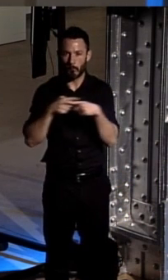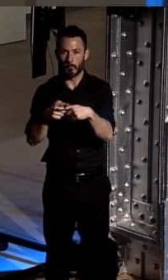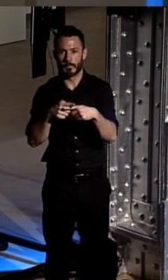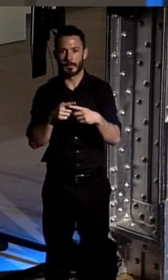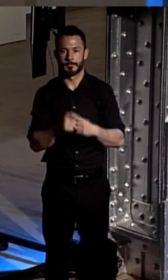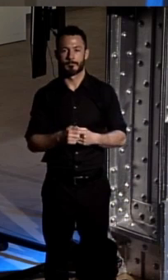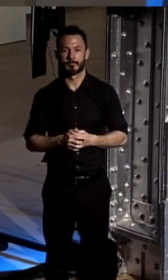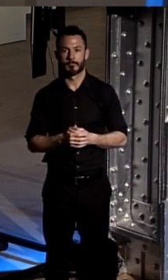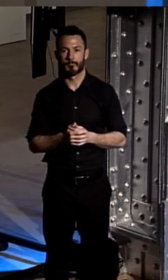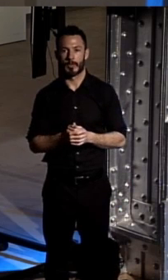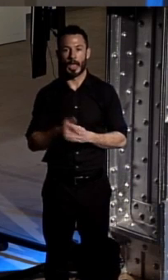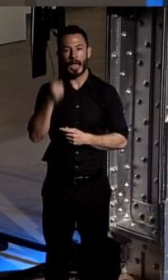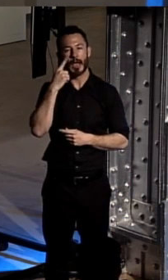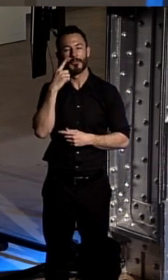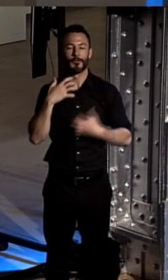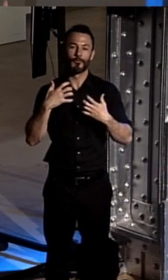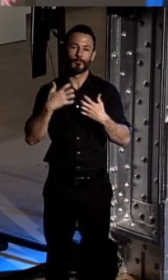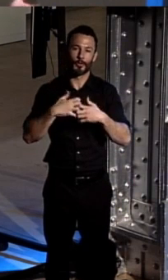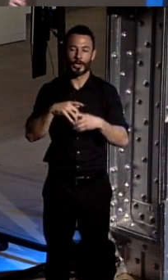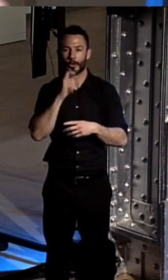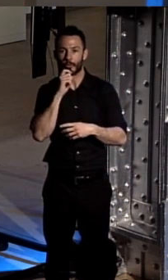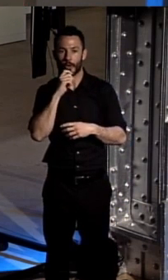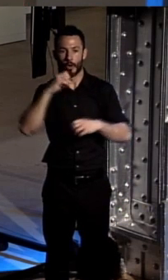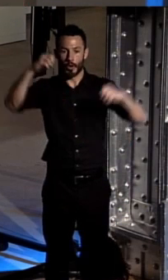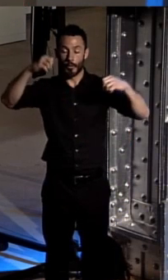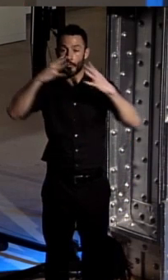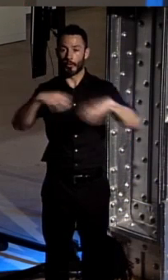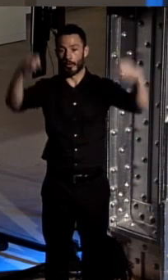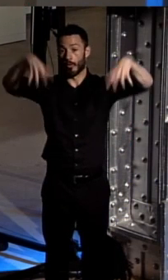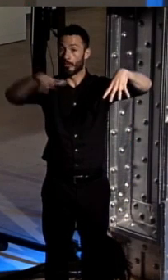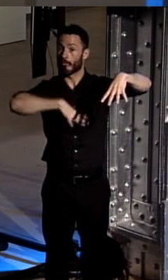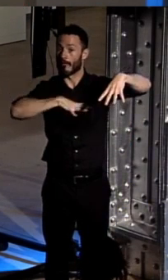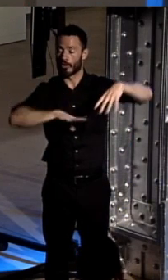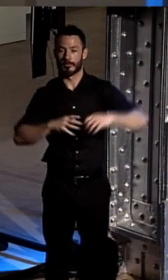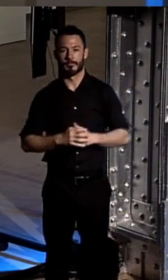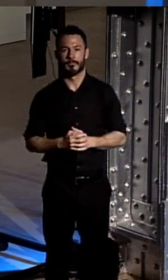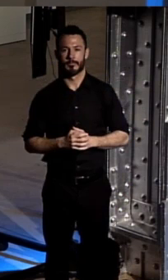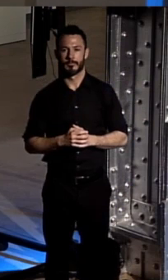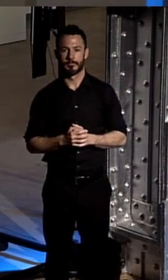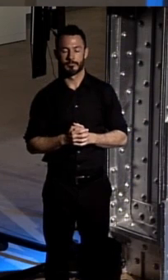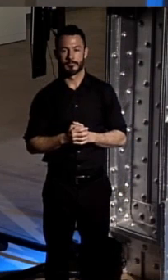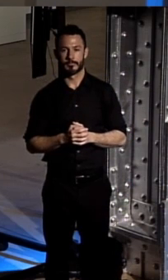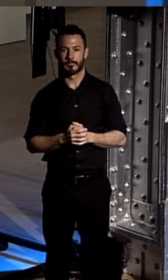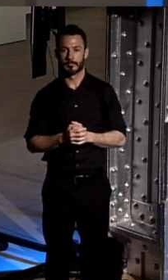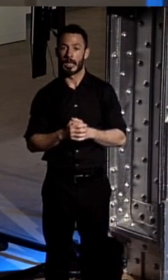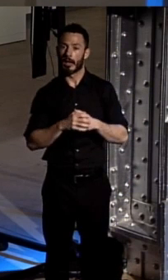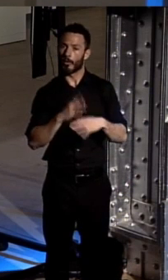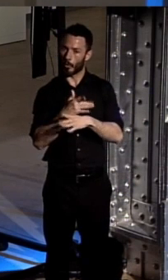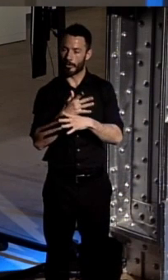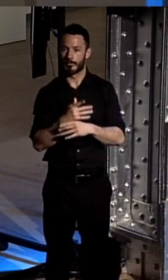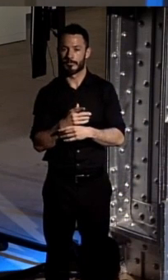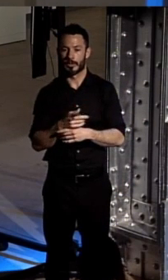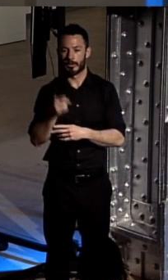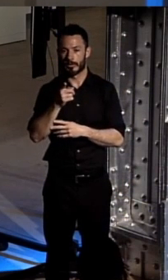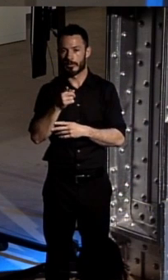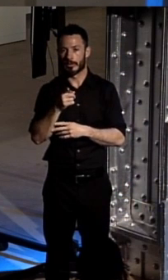Bear with me, o sea, vamos a ver cómo funciona esto. Vamos a hacer, si me dan luz para el público, por favor, la gente de técnica. Vamos a hacer el siguiente juego. ¿Conocen la